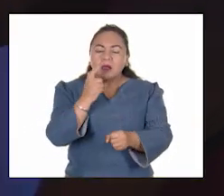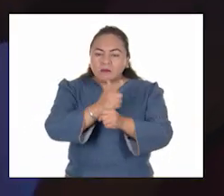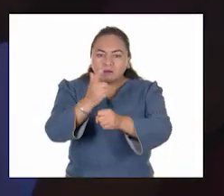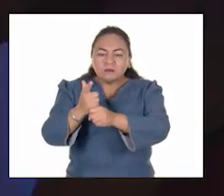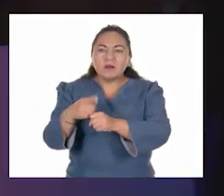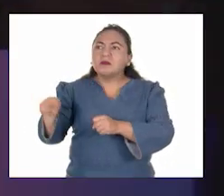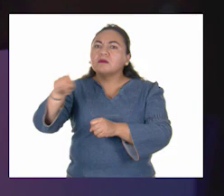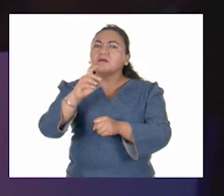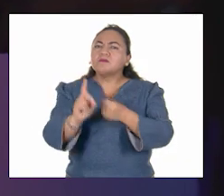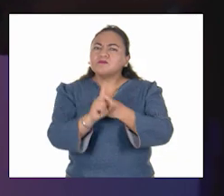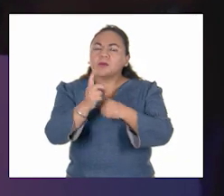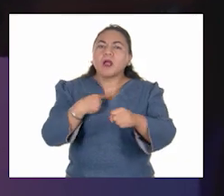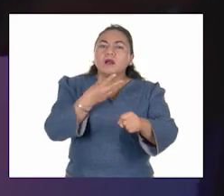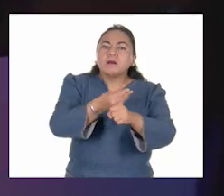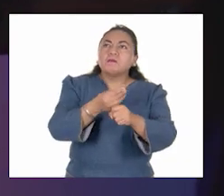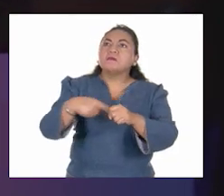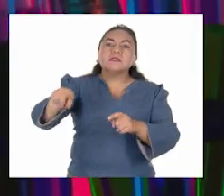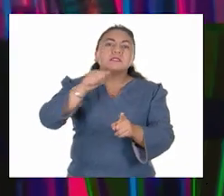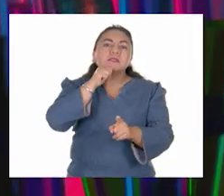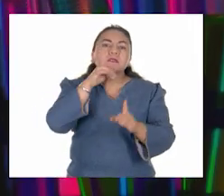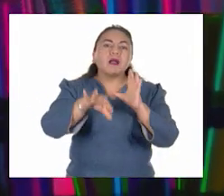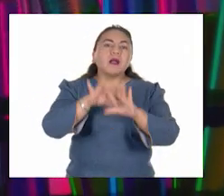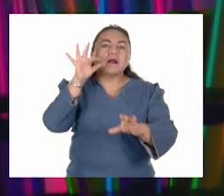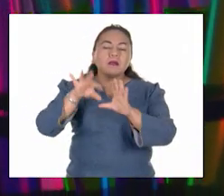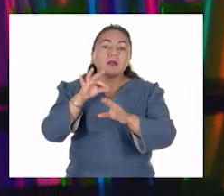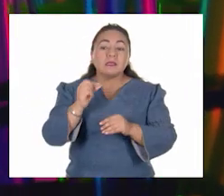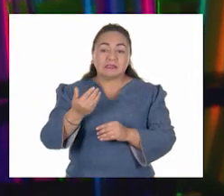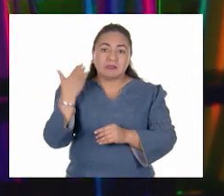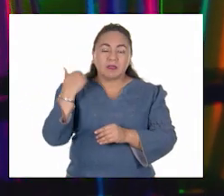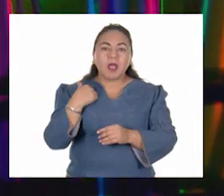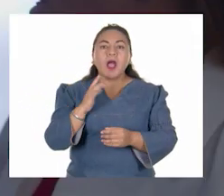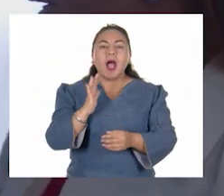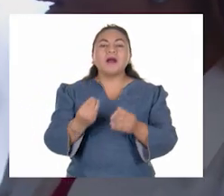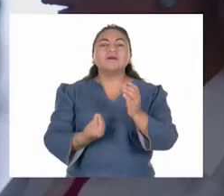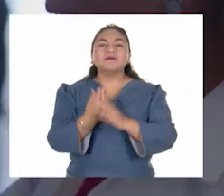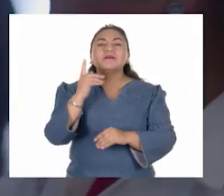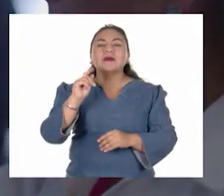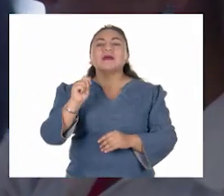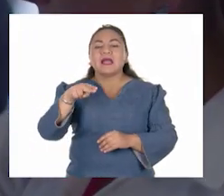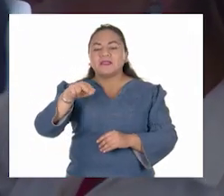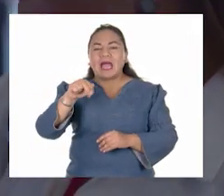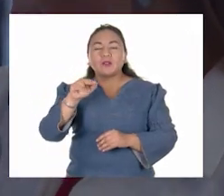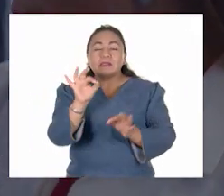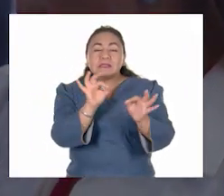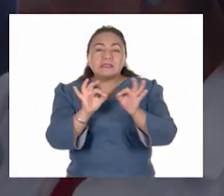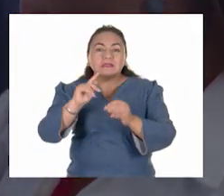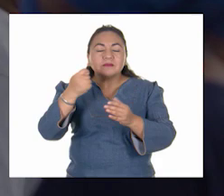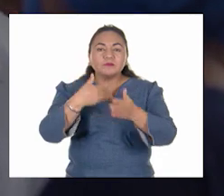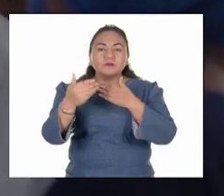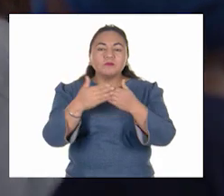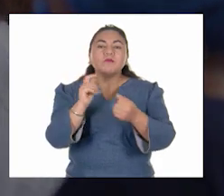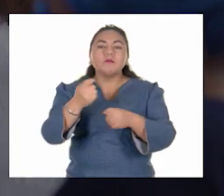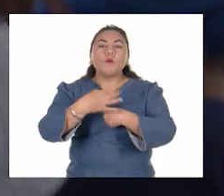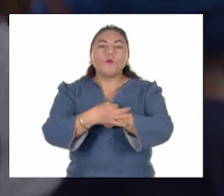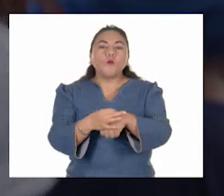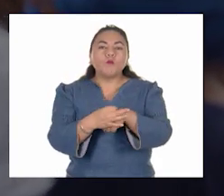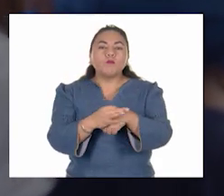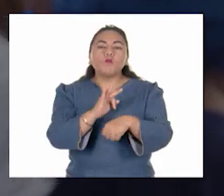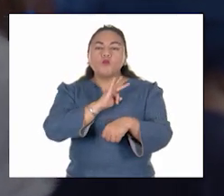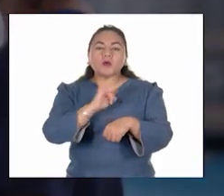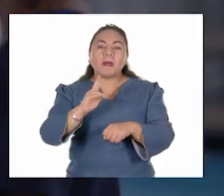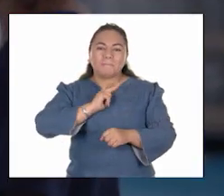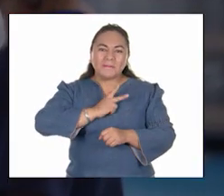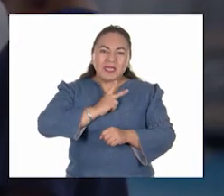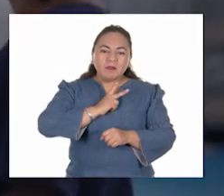que nadie más había encontrado. Hace unos años, innovamos en el mundo de la nanotecnología, creando una nueva molécula capaz de matar